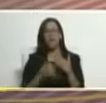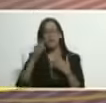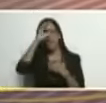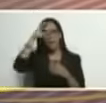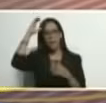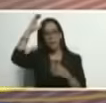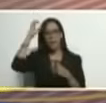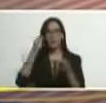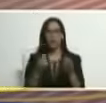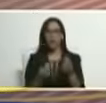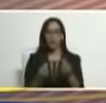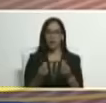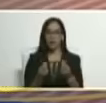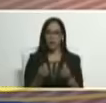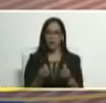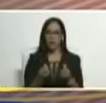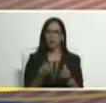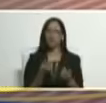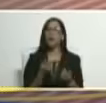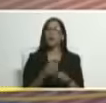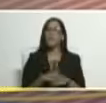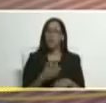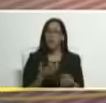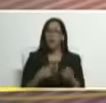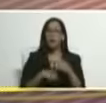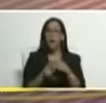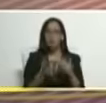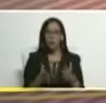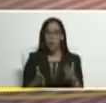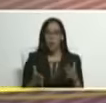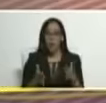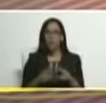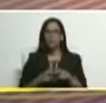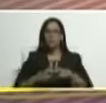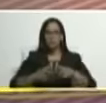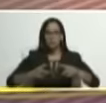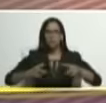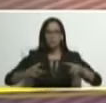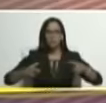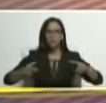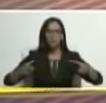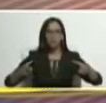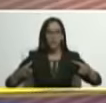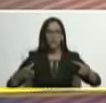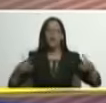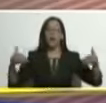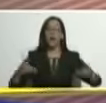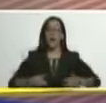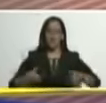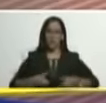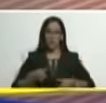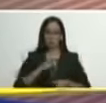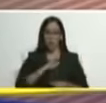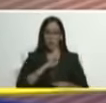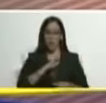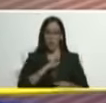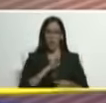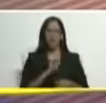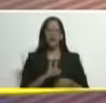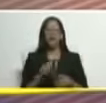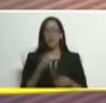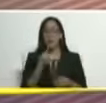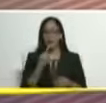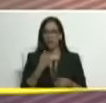capacidad financiera. Porque lo que vamos logrando, lo vamos logrando con esfuerzo propio y, como digo